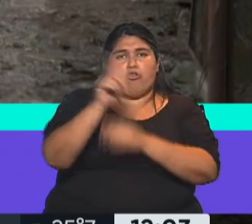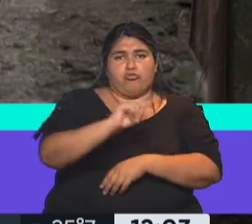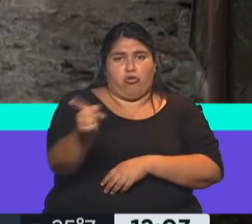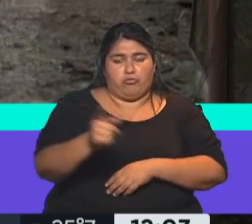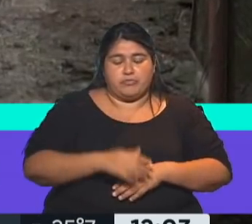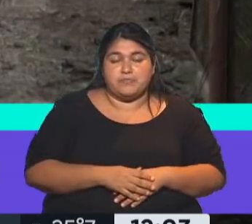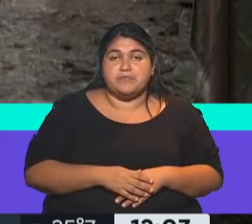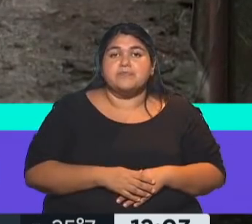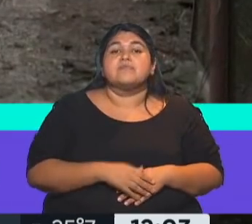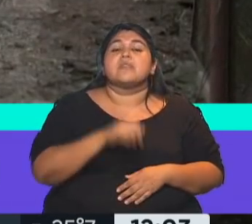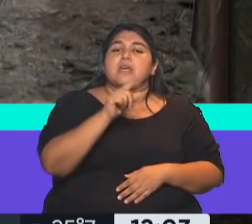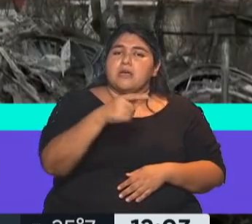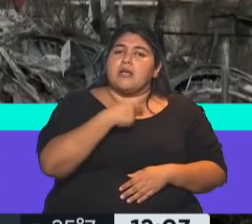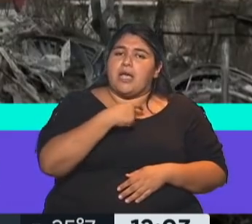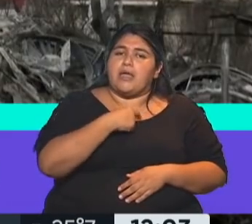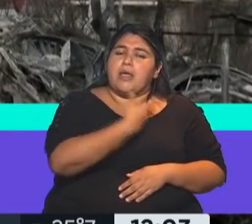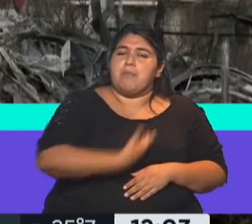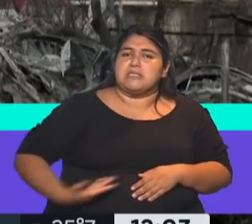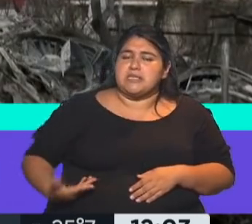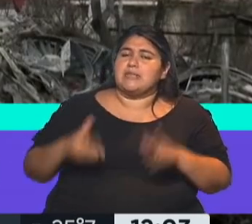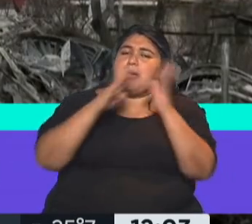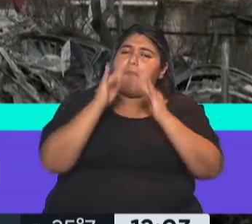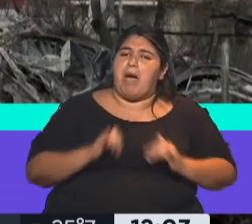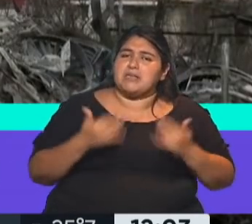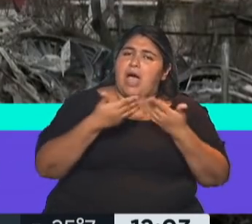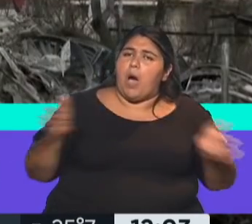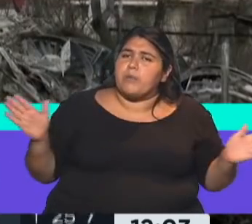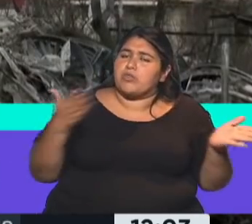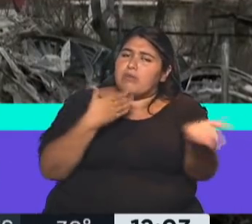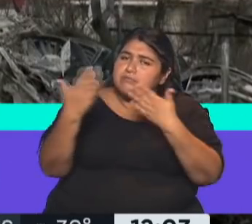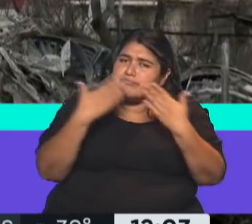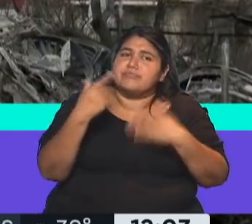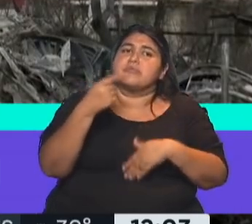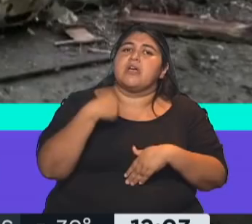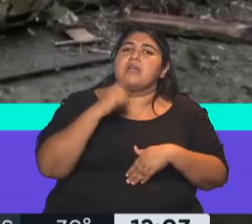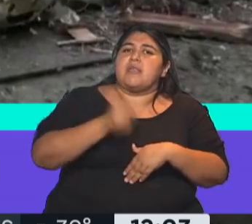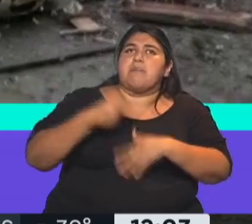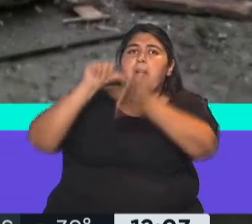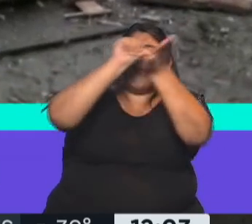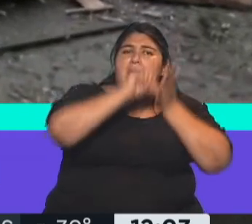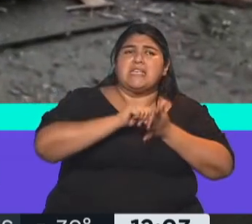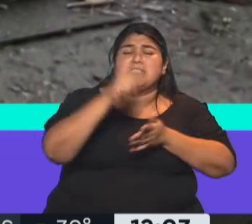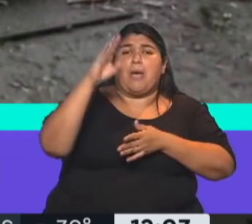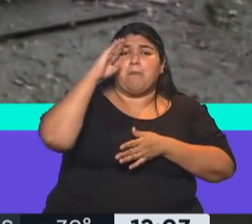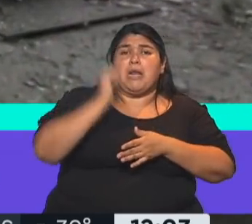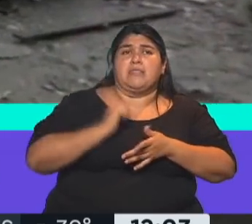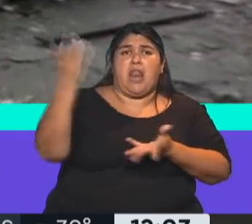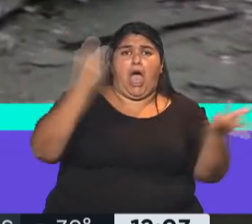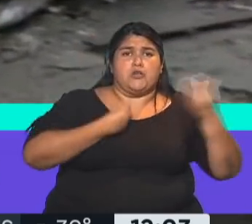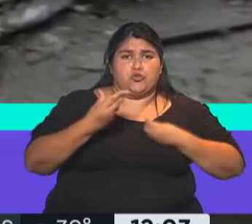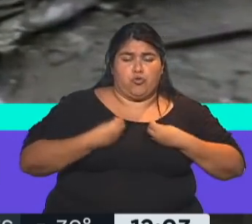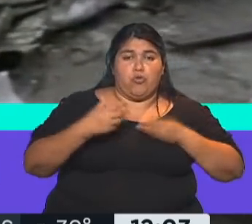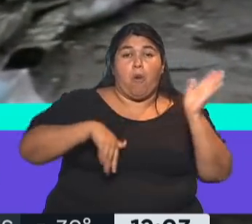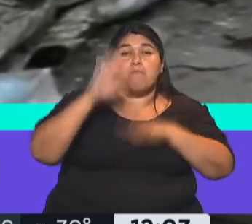que está abierto a hablar con Putin en términos de paz y cuestionó la falta de ayuda militar desde el exterior, apuntando a Europa y a